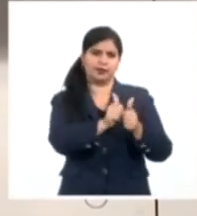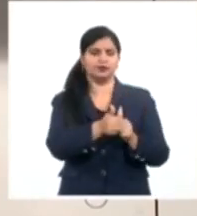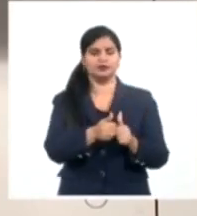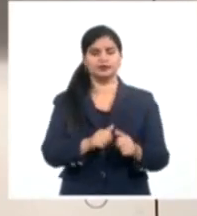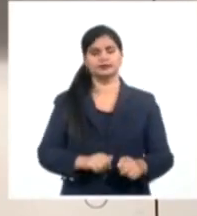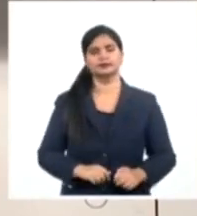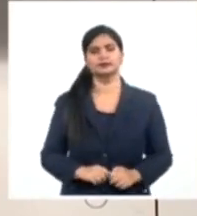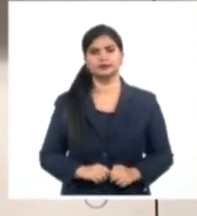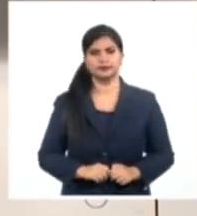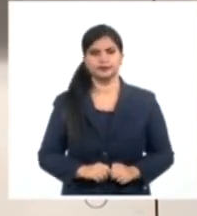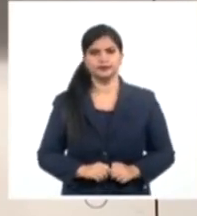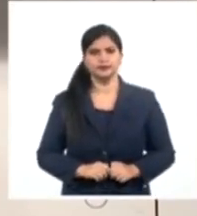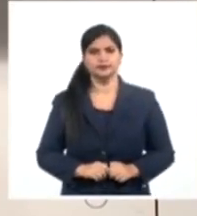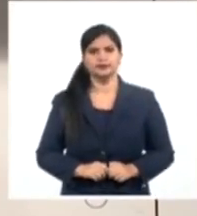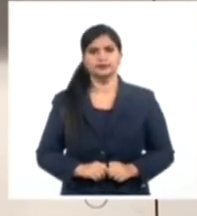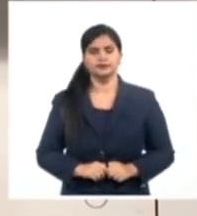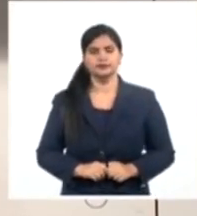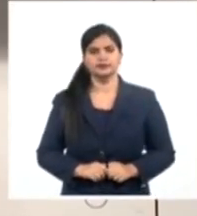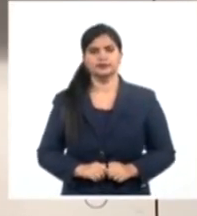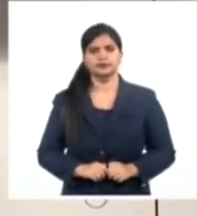juegos de Los Ángeles 2028 concluyó el comunicado